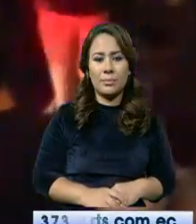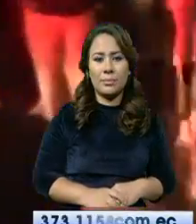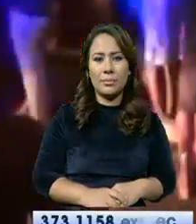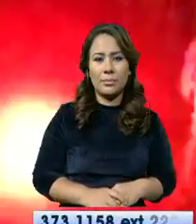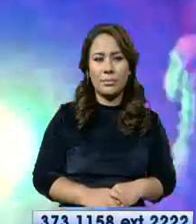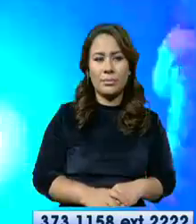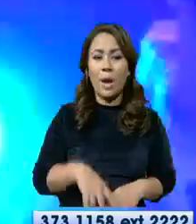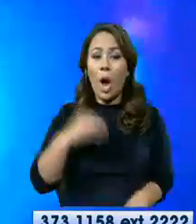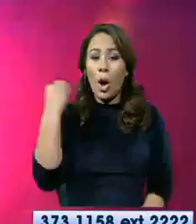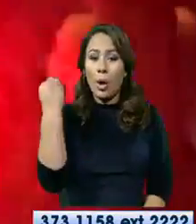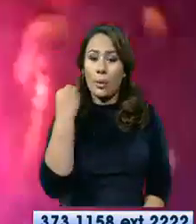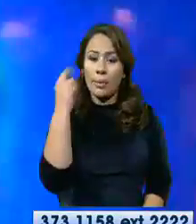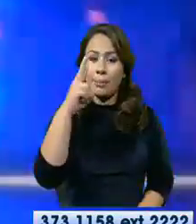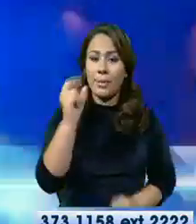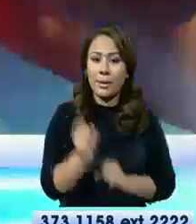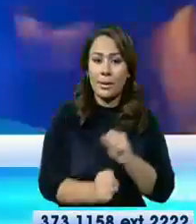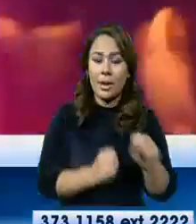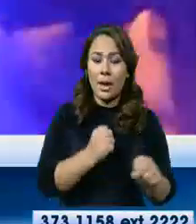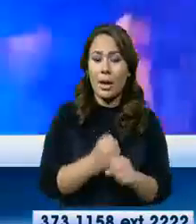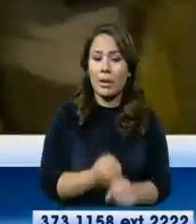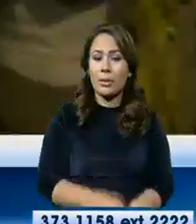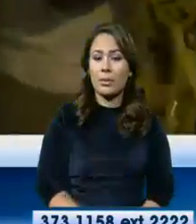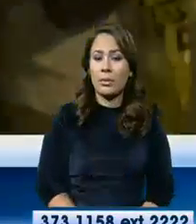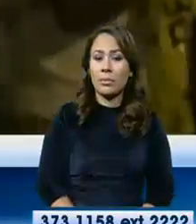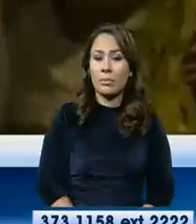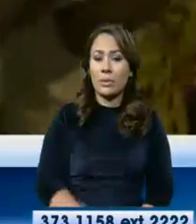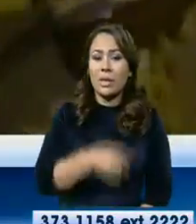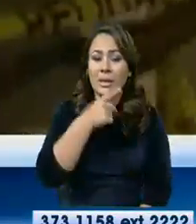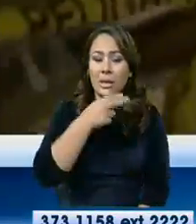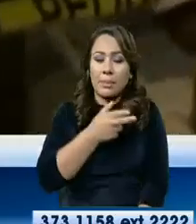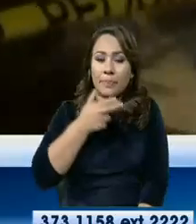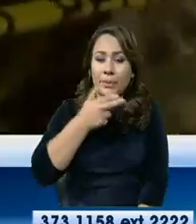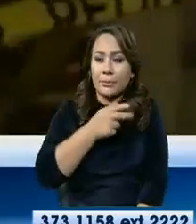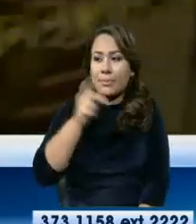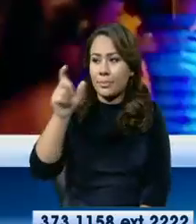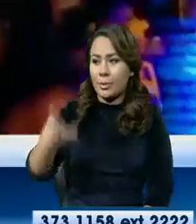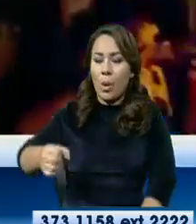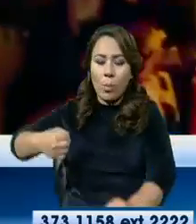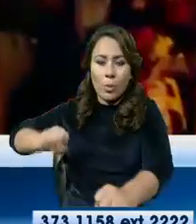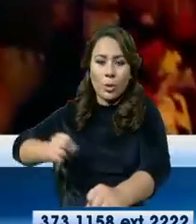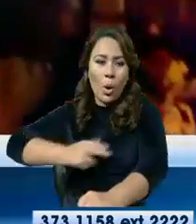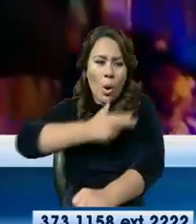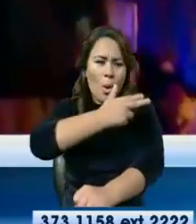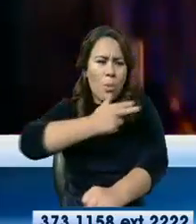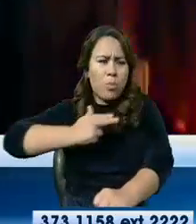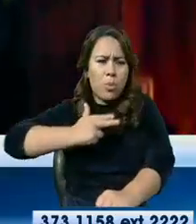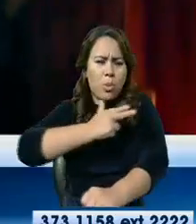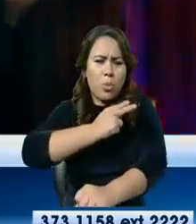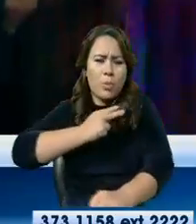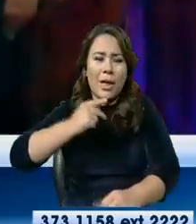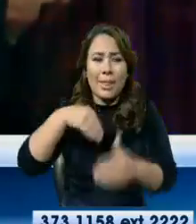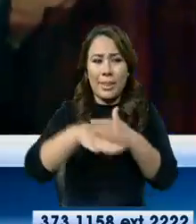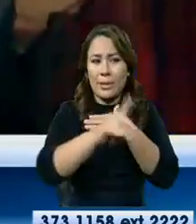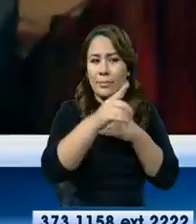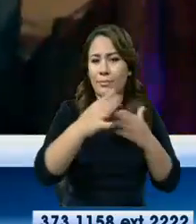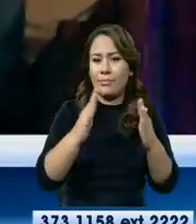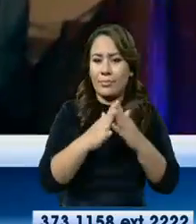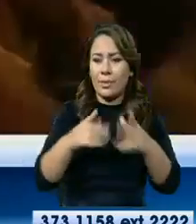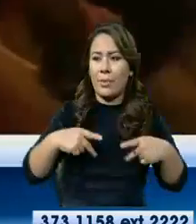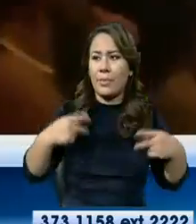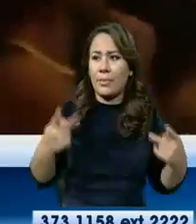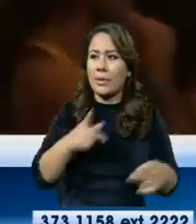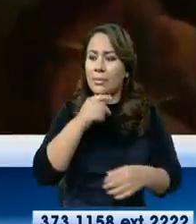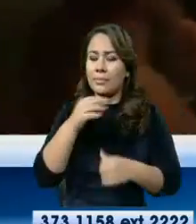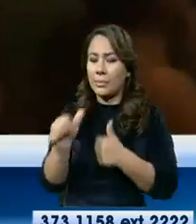Un joven de 20 años de edad fue asesinado por sicarios que lo siguieron desde la calle hasta el interior del inmueble donde vivía para asesinarlo